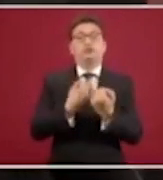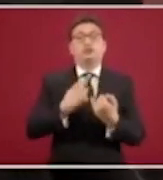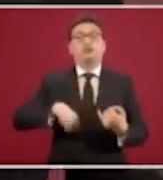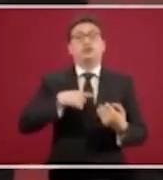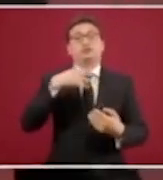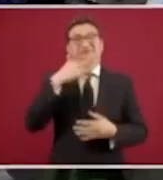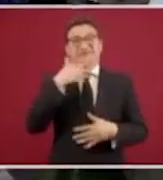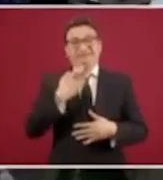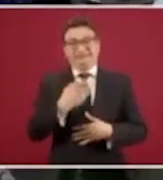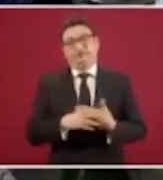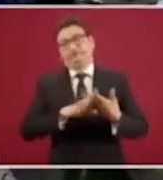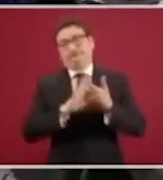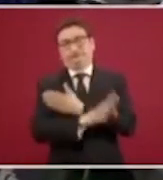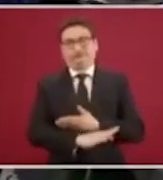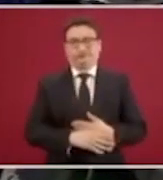la corrupción,